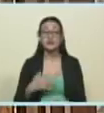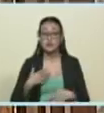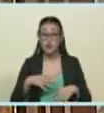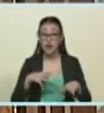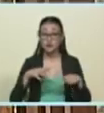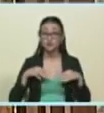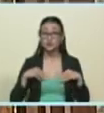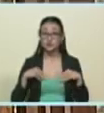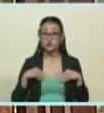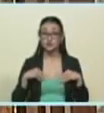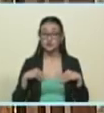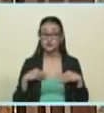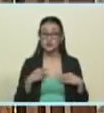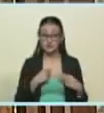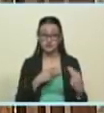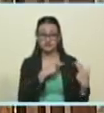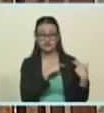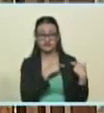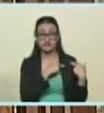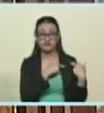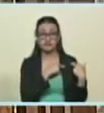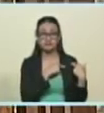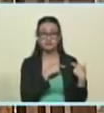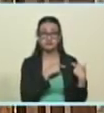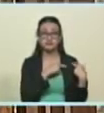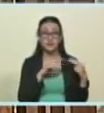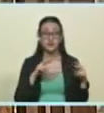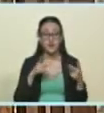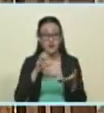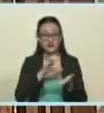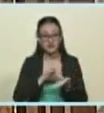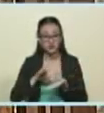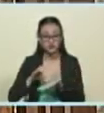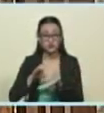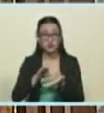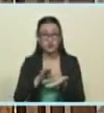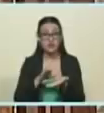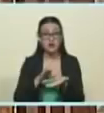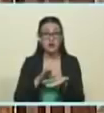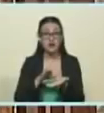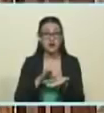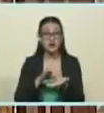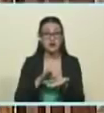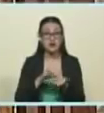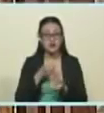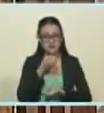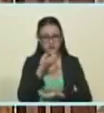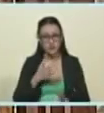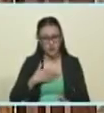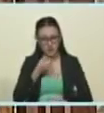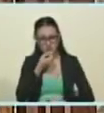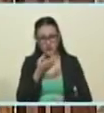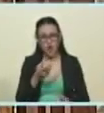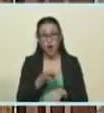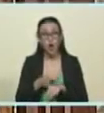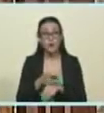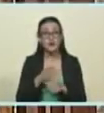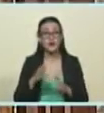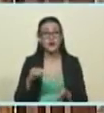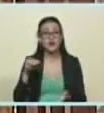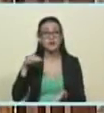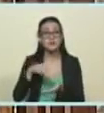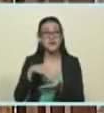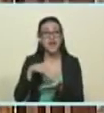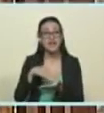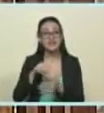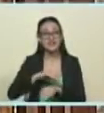Asumo plenamente el concepto de nueva ciudad. Yo quisiera que me hiciera algún comentario, si es posible. El gobernador del